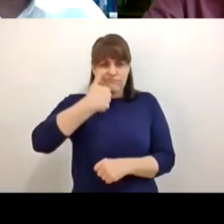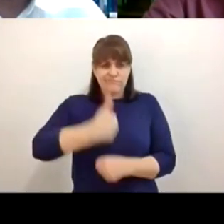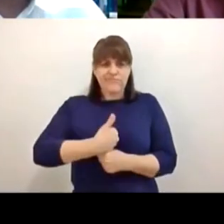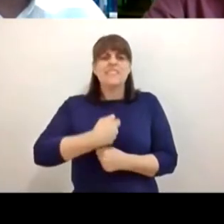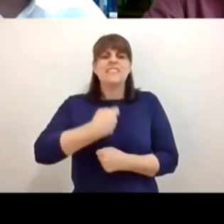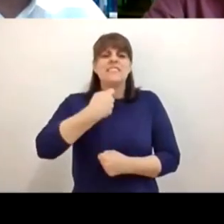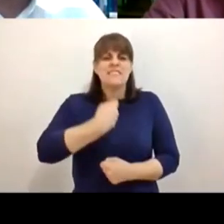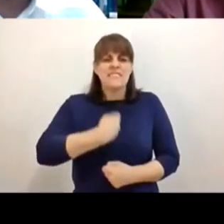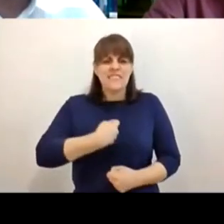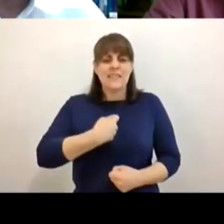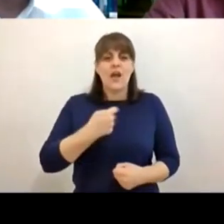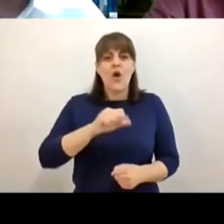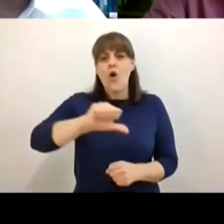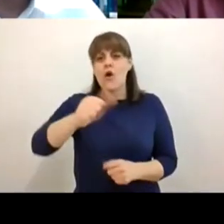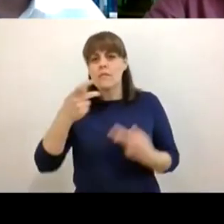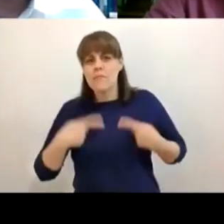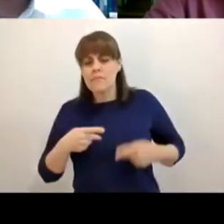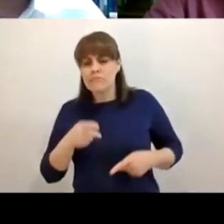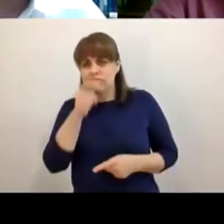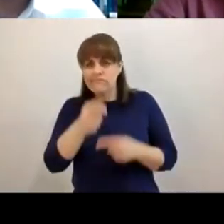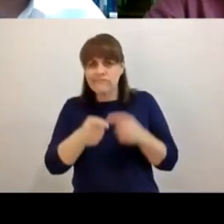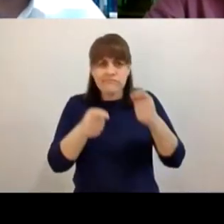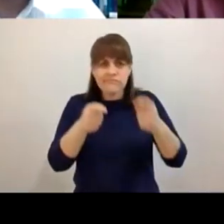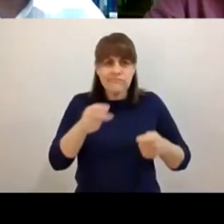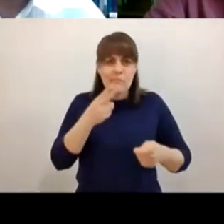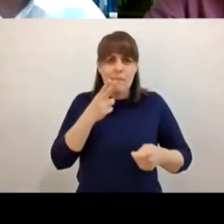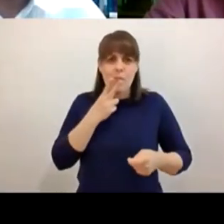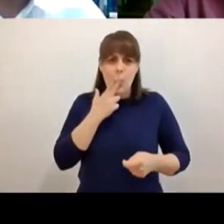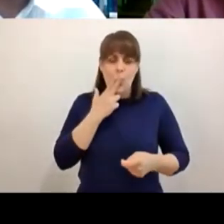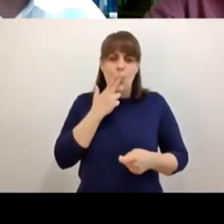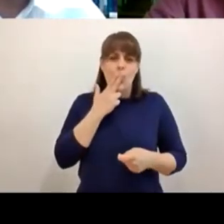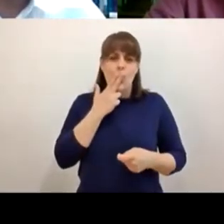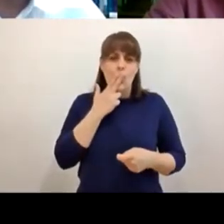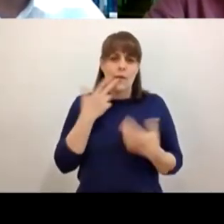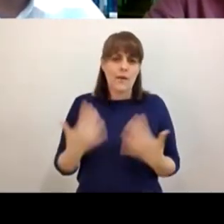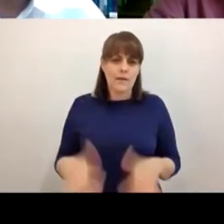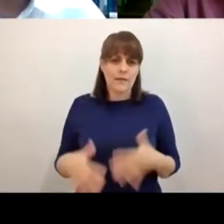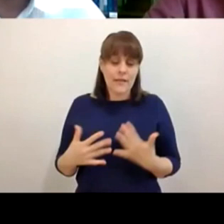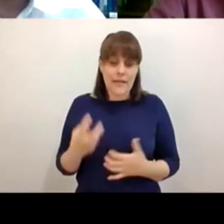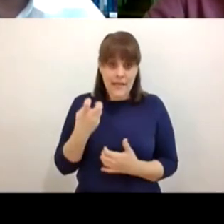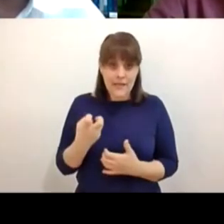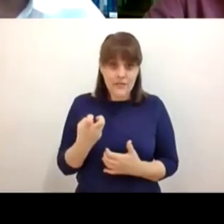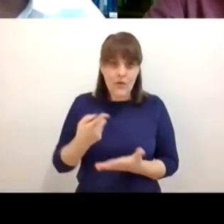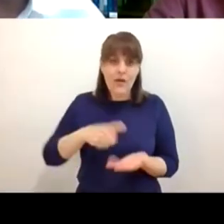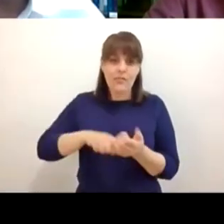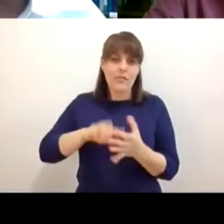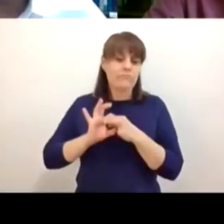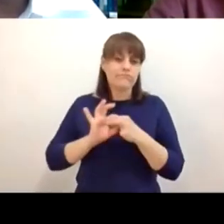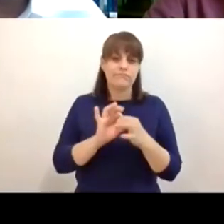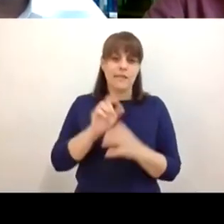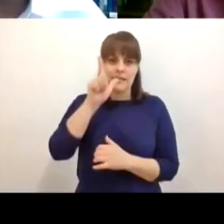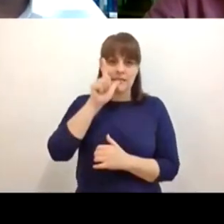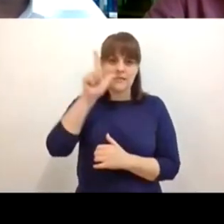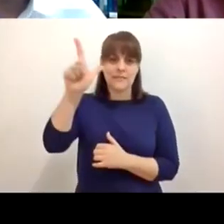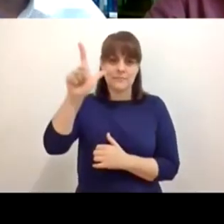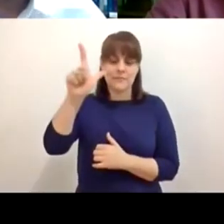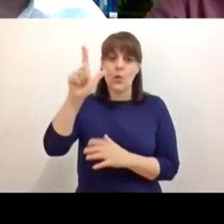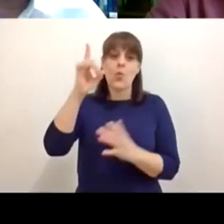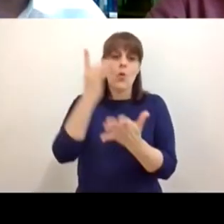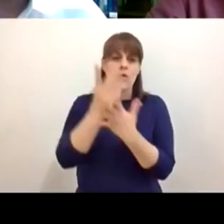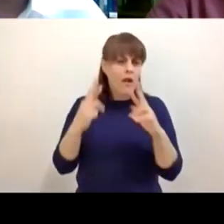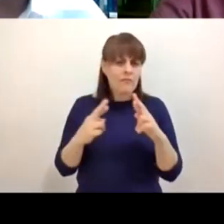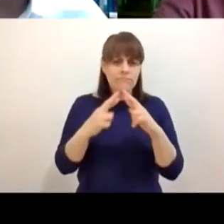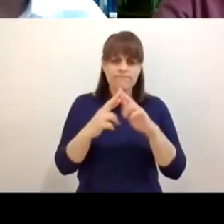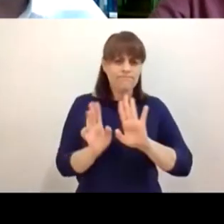acciones, valorar las acciones de otros. Esa es la parte espiritual. No necesariamente tiene que ver con una religión,